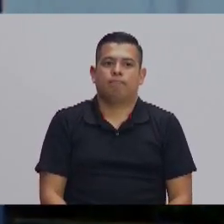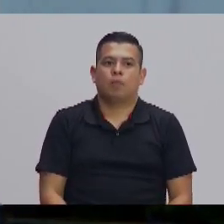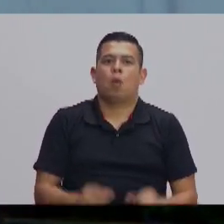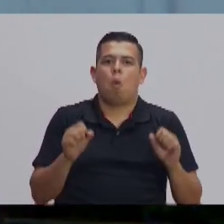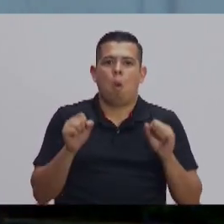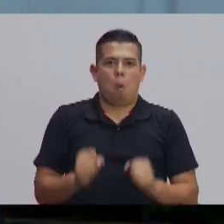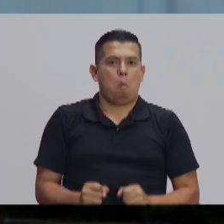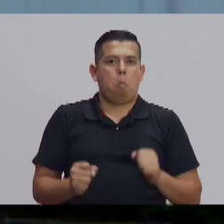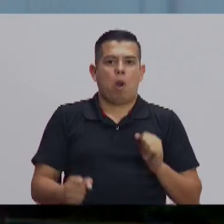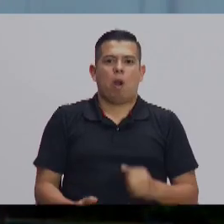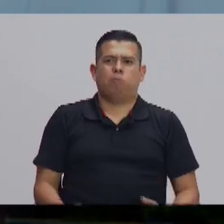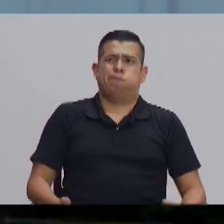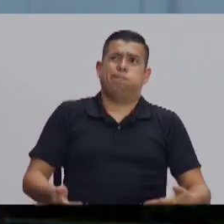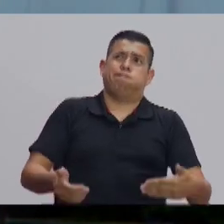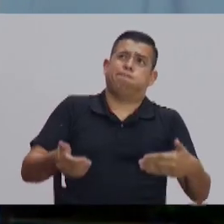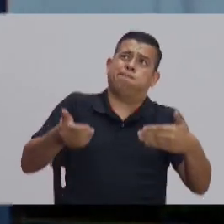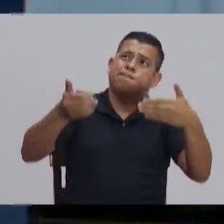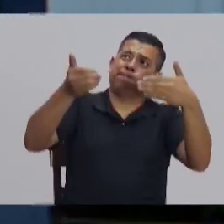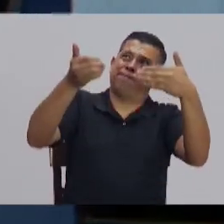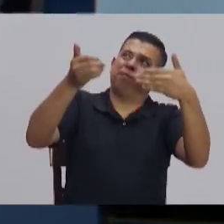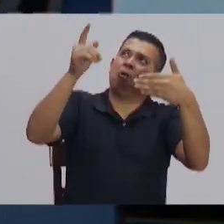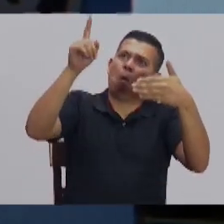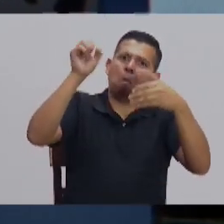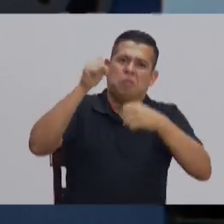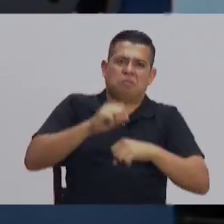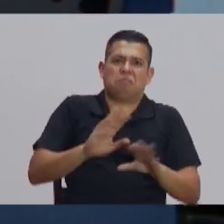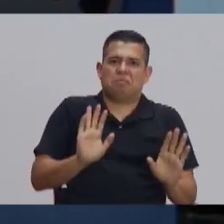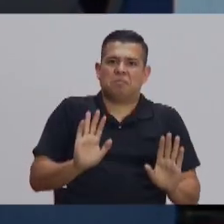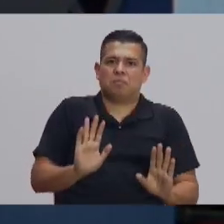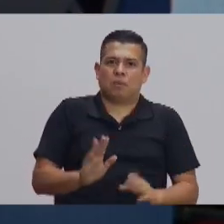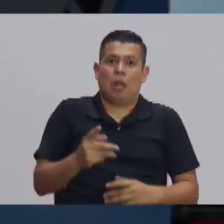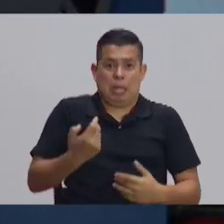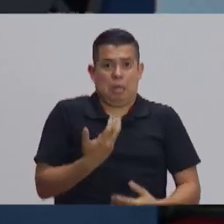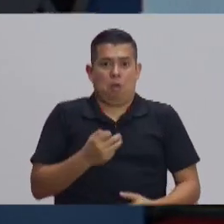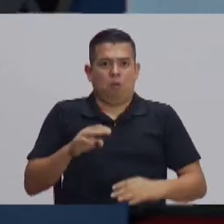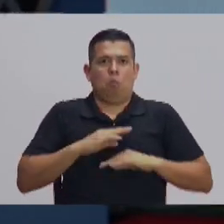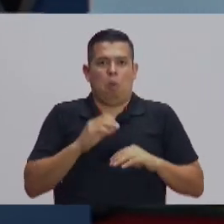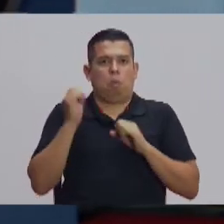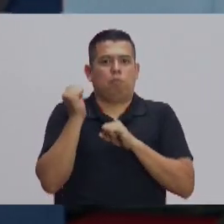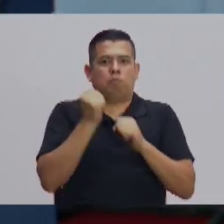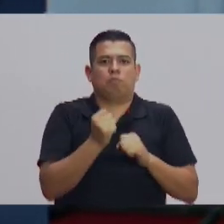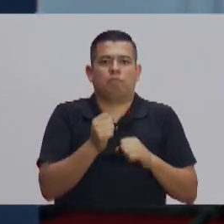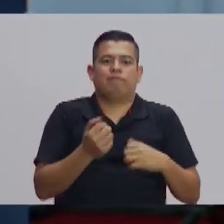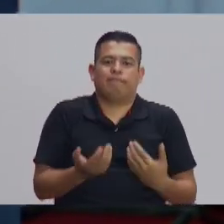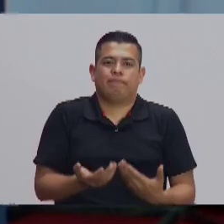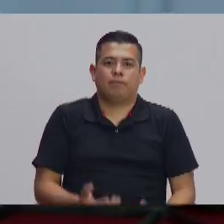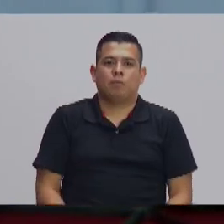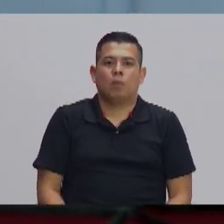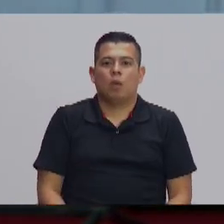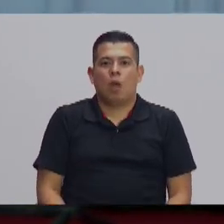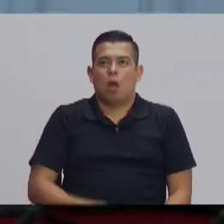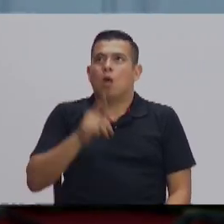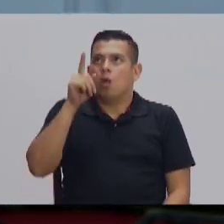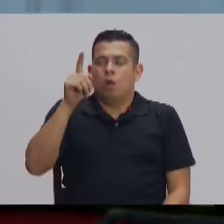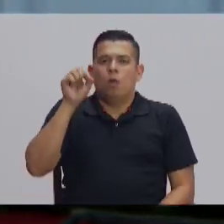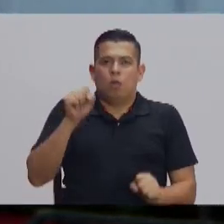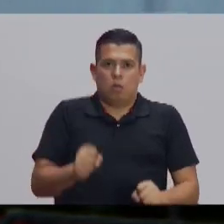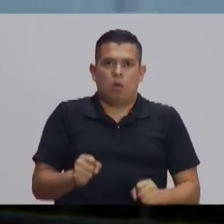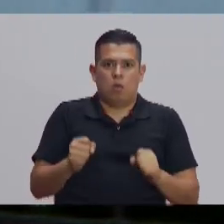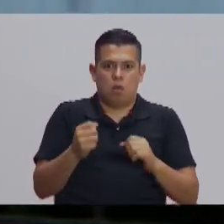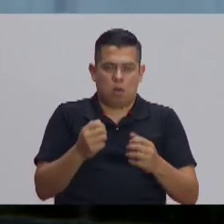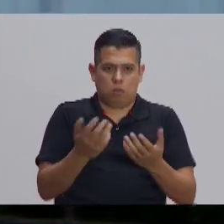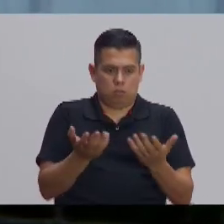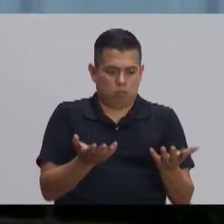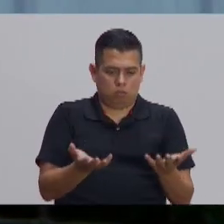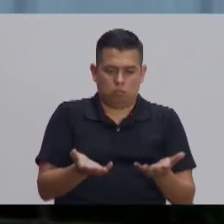puede votar un muro ese es tu conquista te estancas te ya lo vamos a ver porque si dios tiene el poder